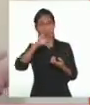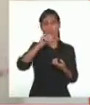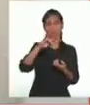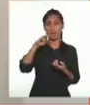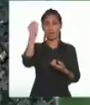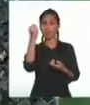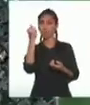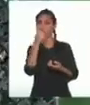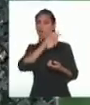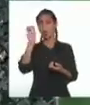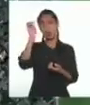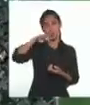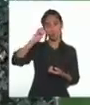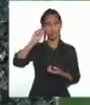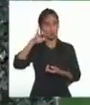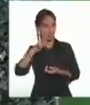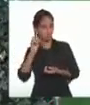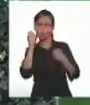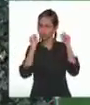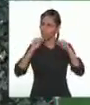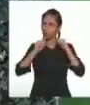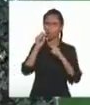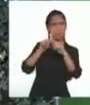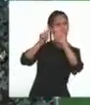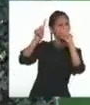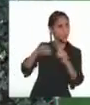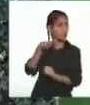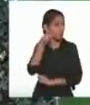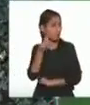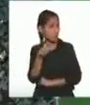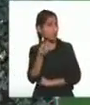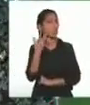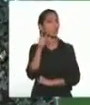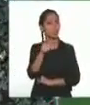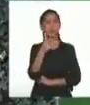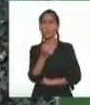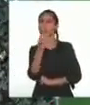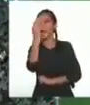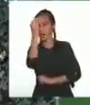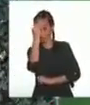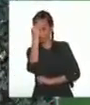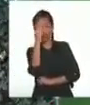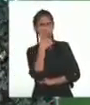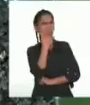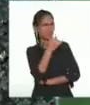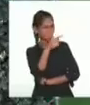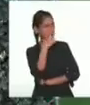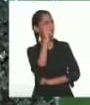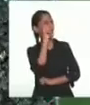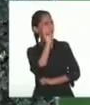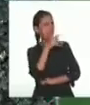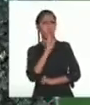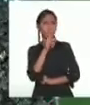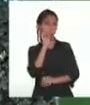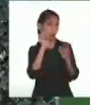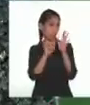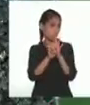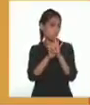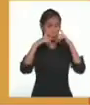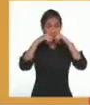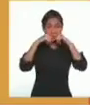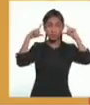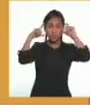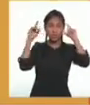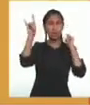motivo de algo. Sí, eso está muy bien. Cuando preguntas por qué, es porque quieres conocer la razón o motivación de algo. Por ejemplo, ¿por qué hay que usar